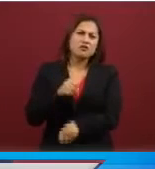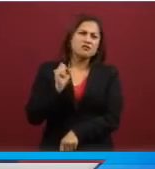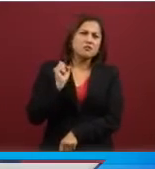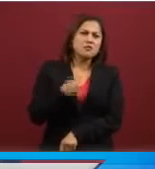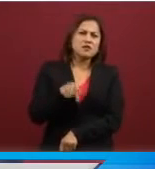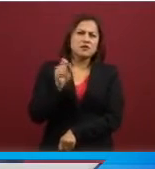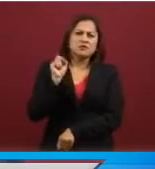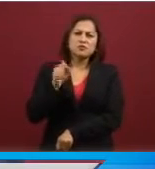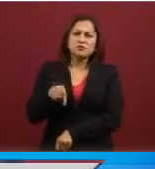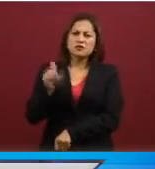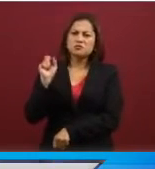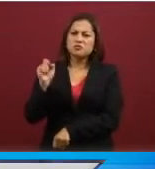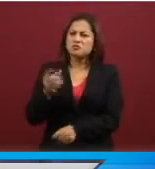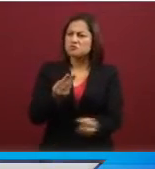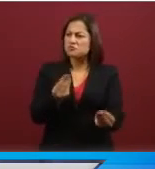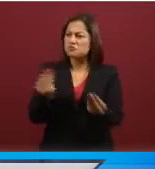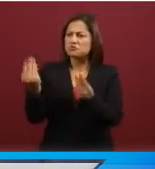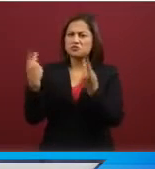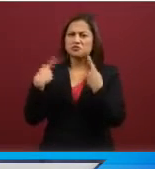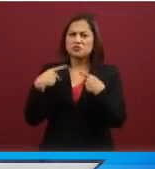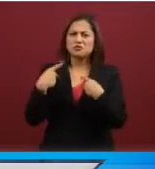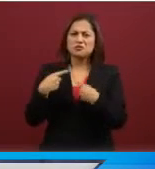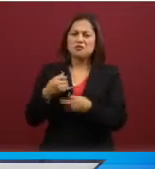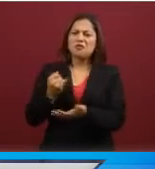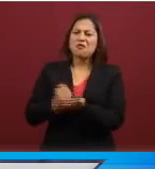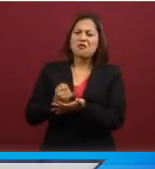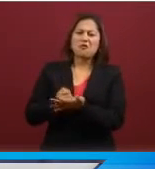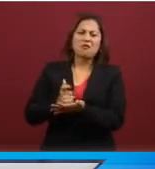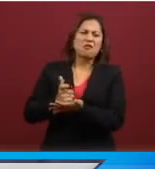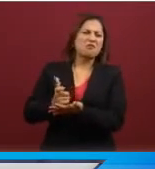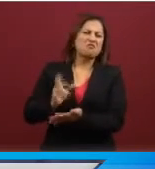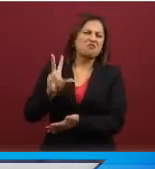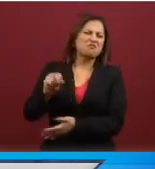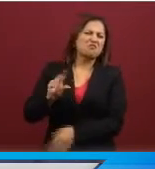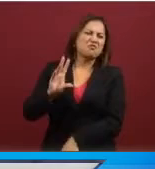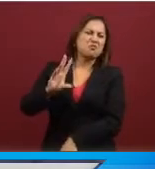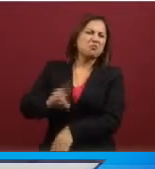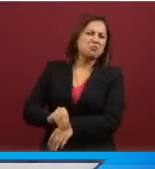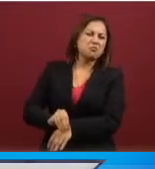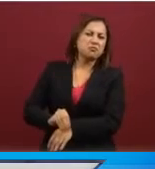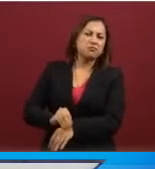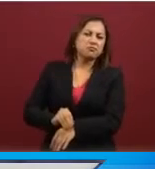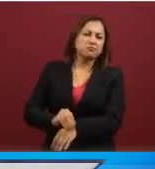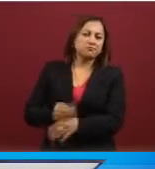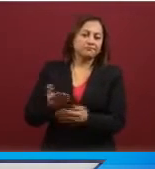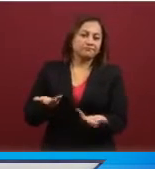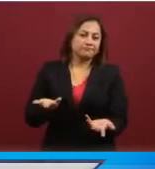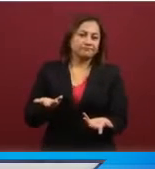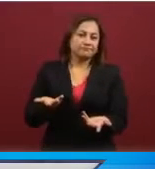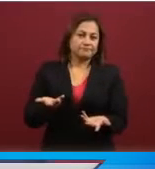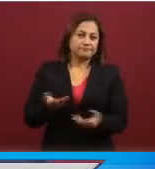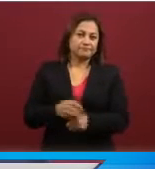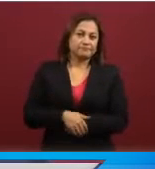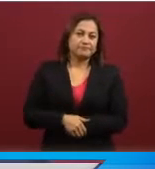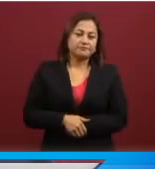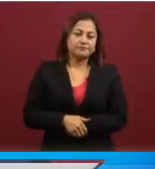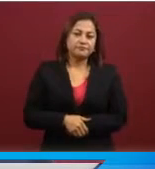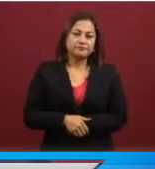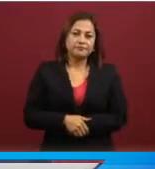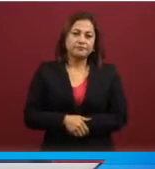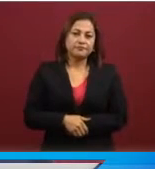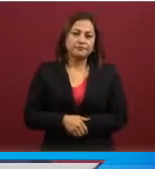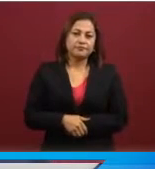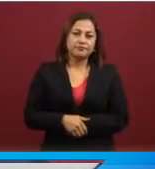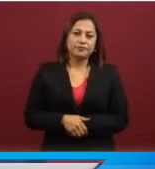miles de millones de pesos. El día lunes se firmará el decreto en que renuncia el presidente a la facultad de condonar impuestos,